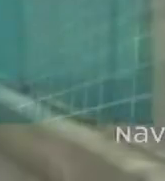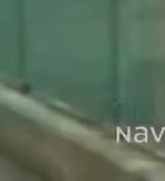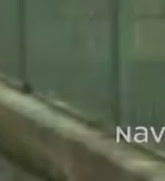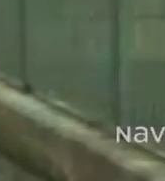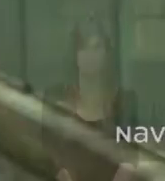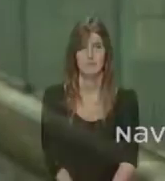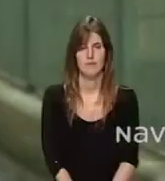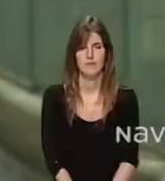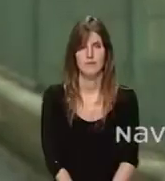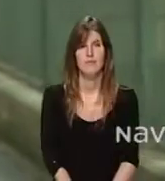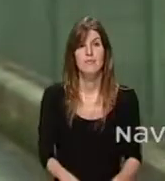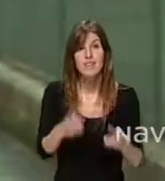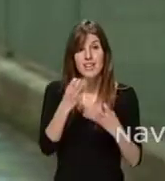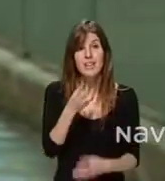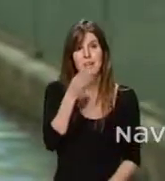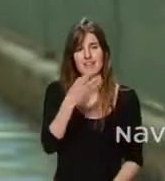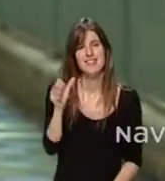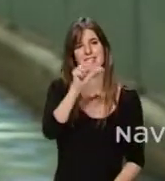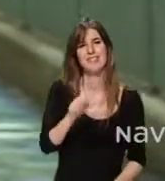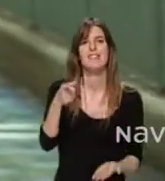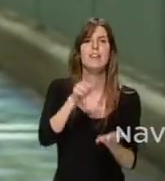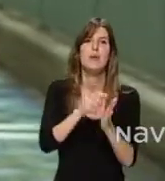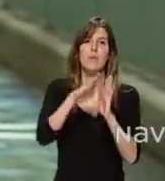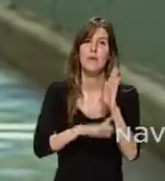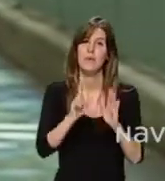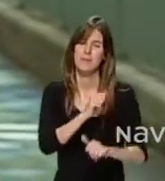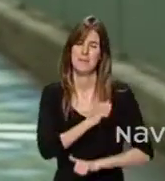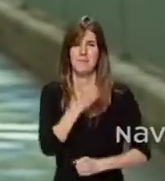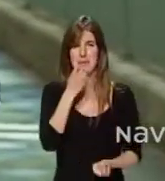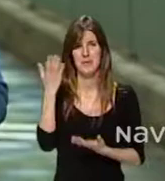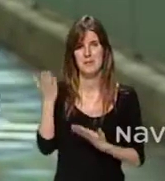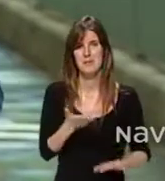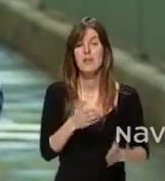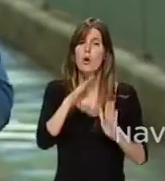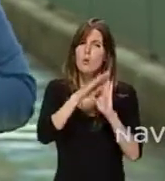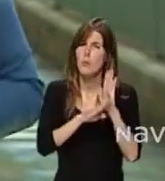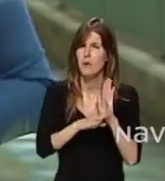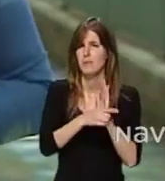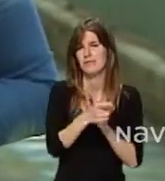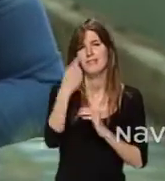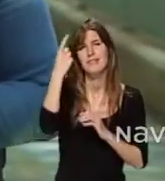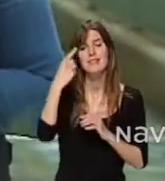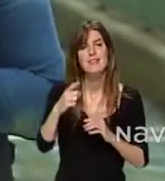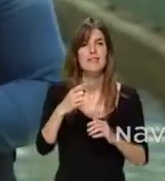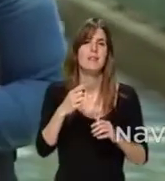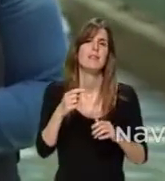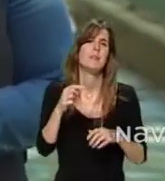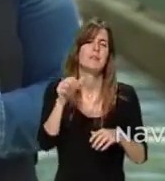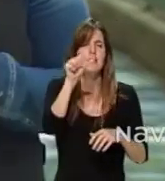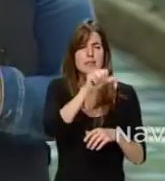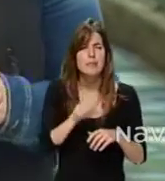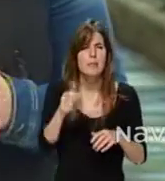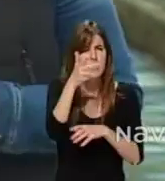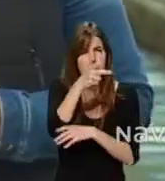¿Qué tal? ¿Cómo estáis? Bienvenidos una nueva semana a No te Pares, por supuesto el espacio que esta casa dedica desde una